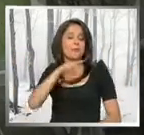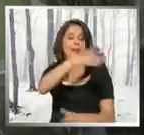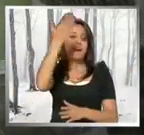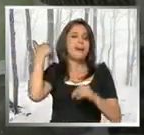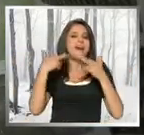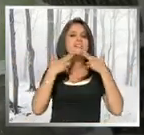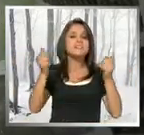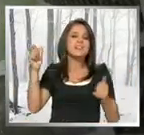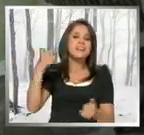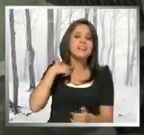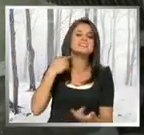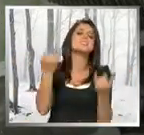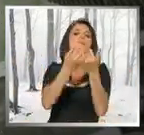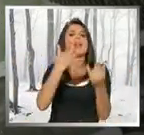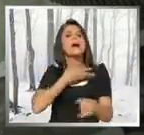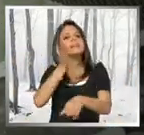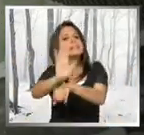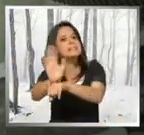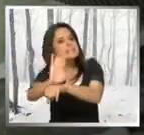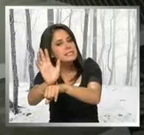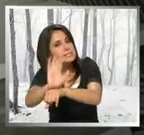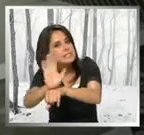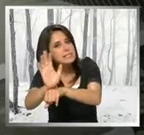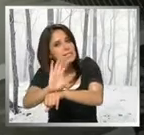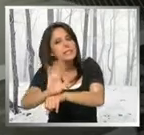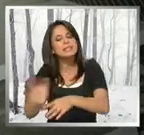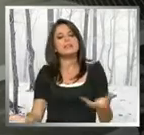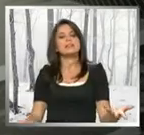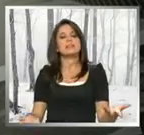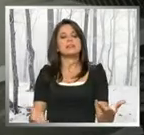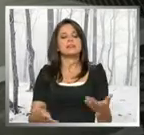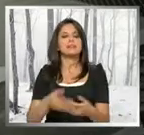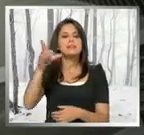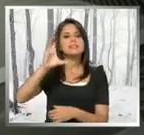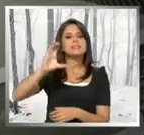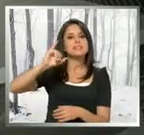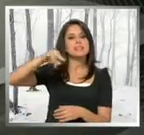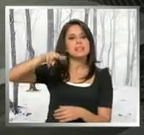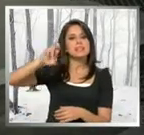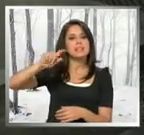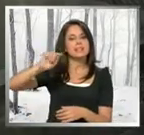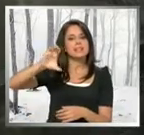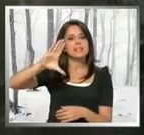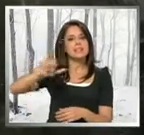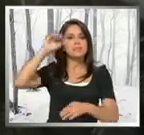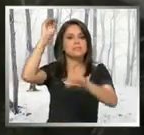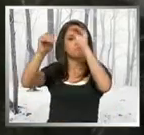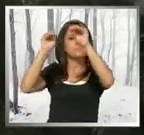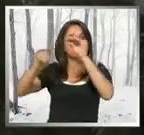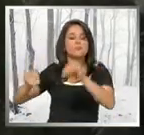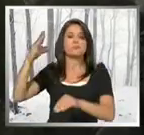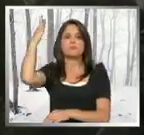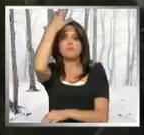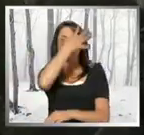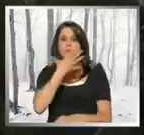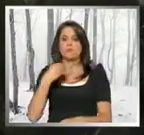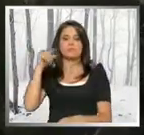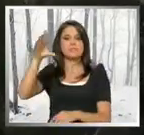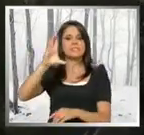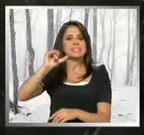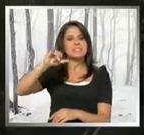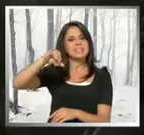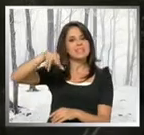muchos cines, como la Cineteca Nacional, que acaba de ser remodelada, quedó muy bonita. Quedó hermosa, y las salas